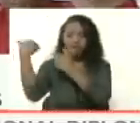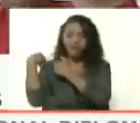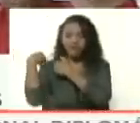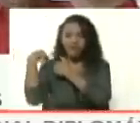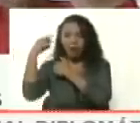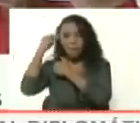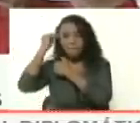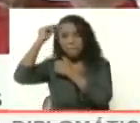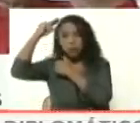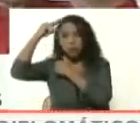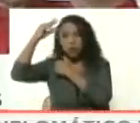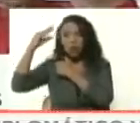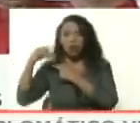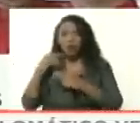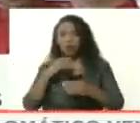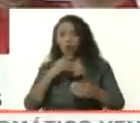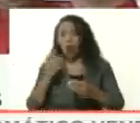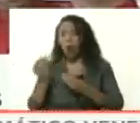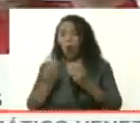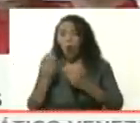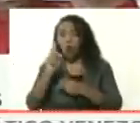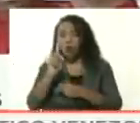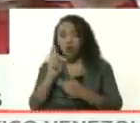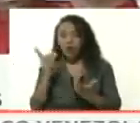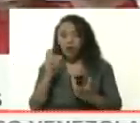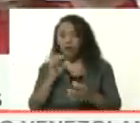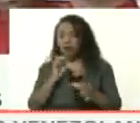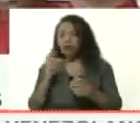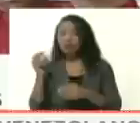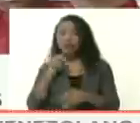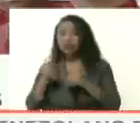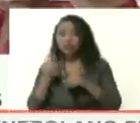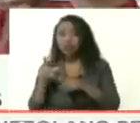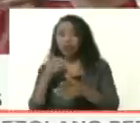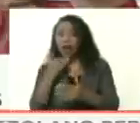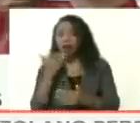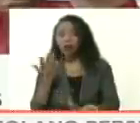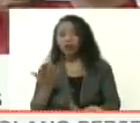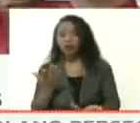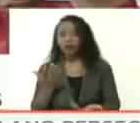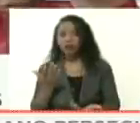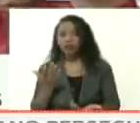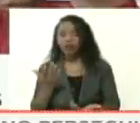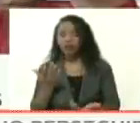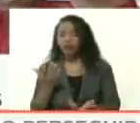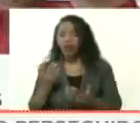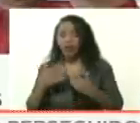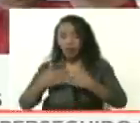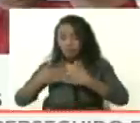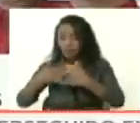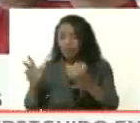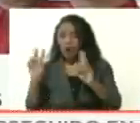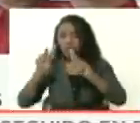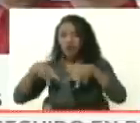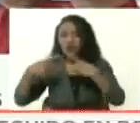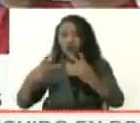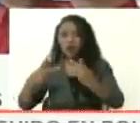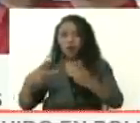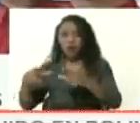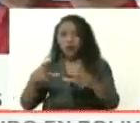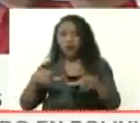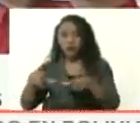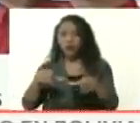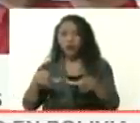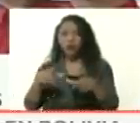una crítica, una autocrítica. Y por eso hablo de la posibilidad que se abran nuevos espacios